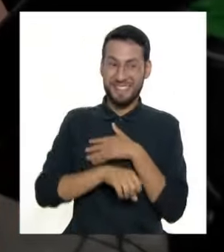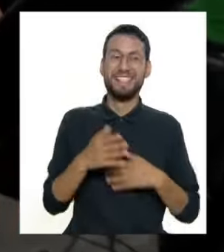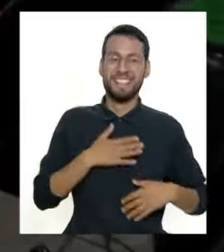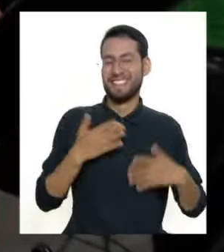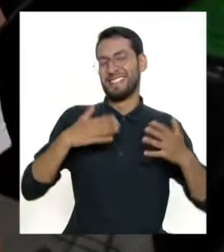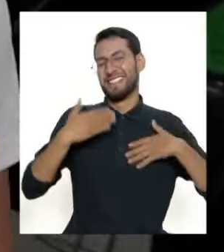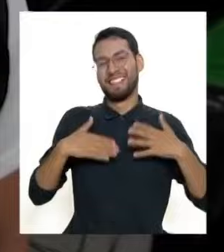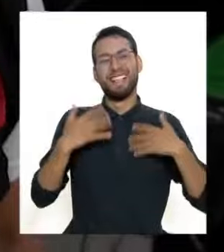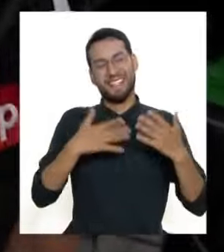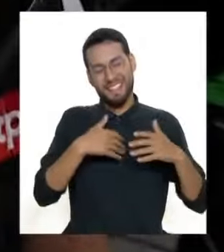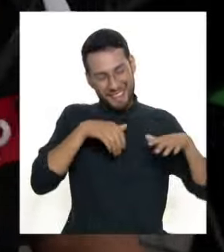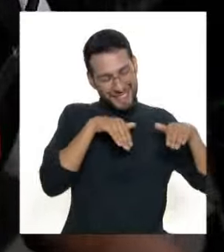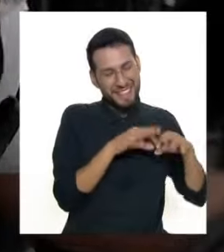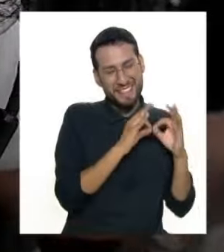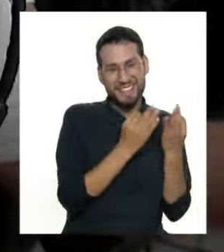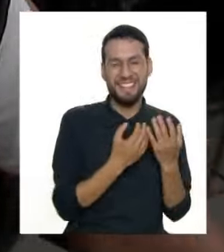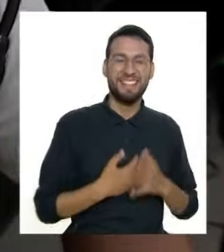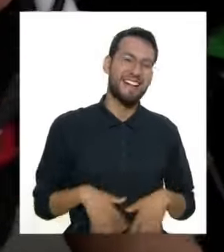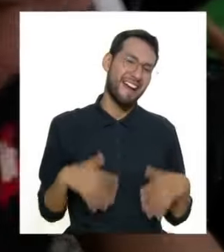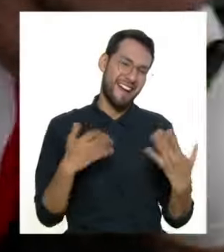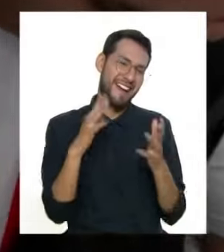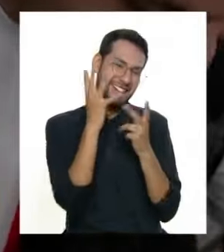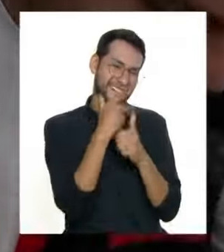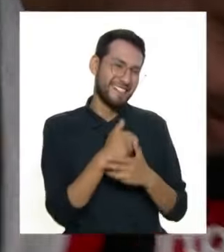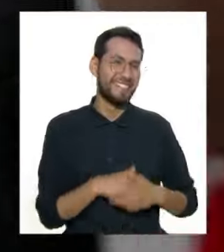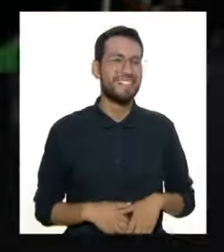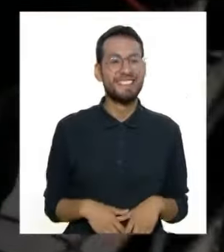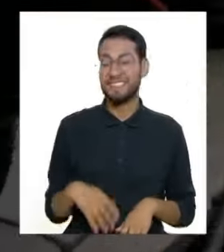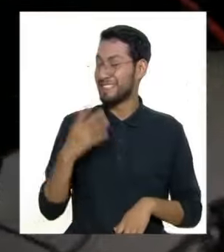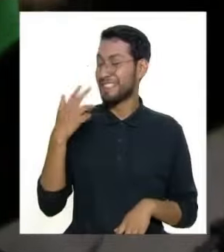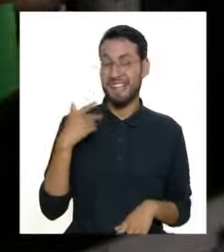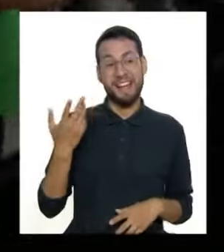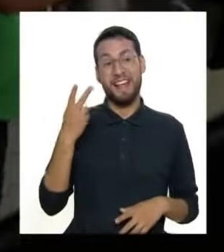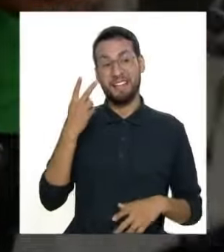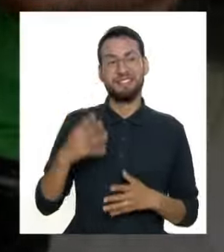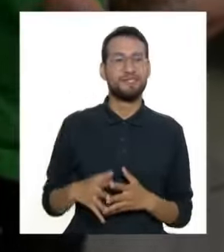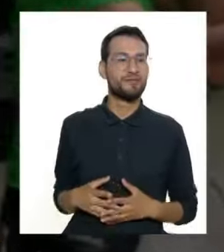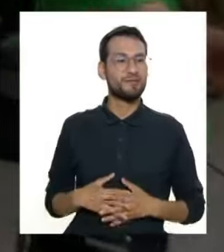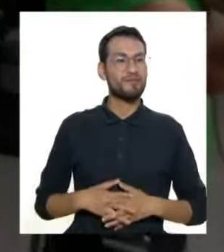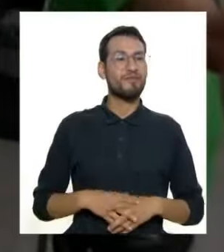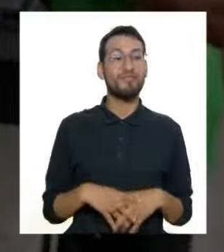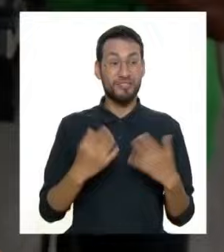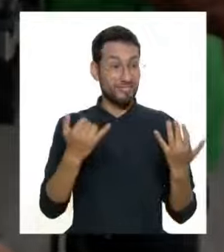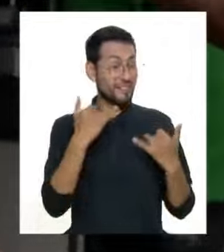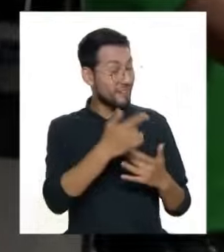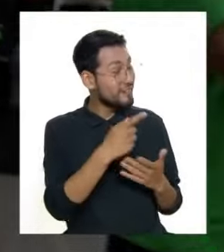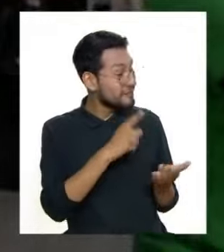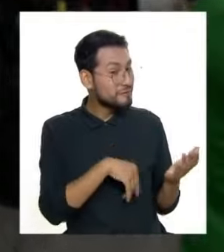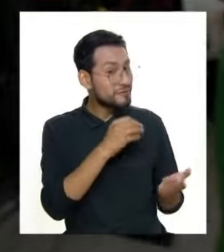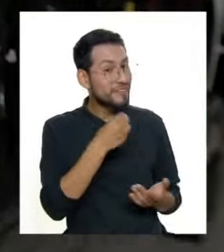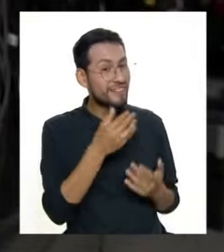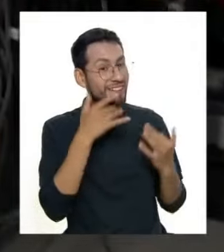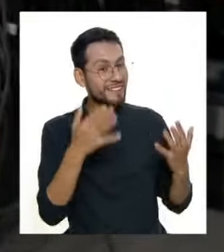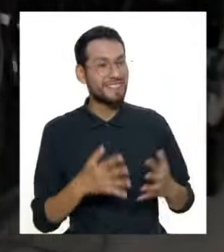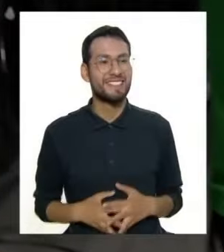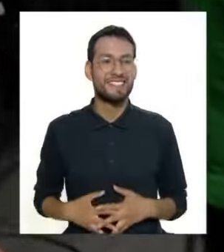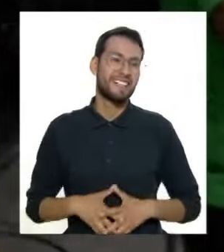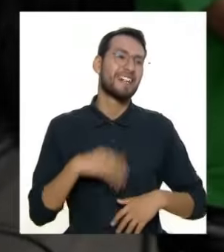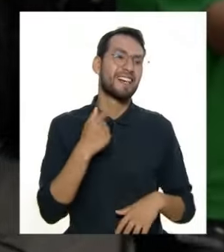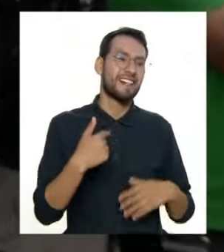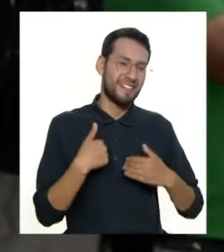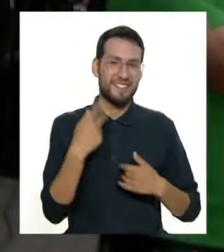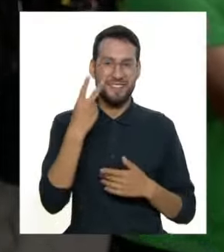feliz. ¡Ay, un aplauso! Por acá, chicos, a ver. A todos van a pasar, ¿eh? ¿Eres feliz por? Por